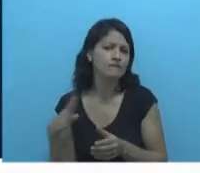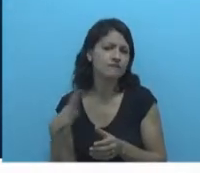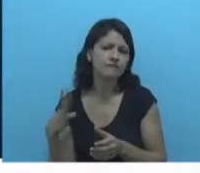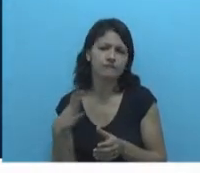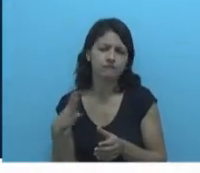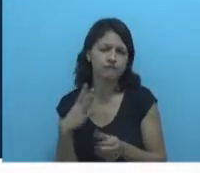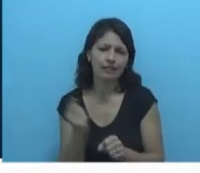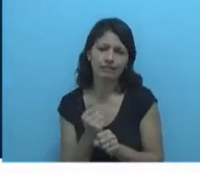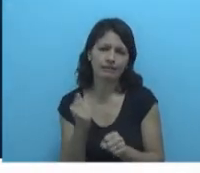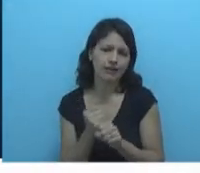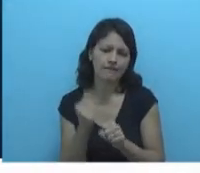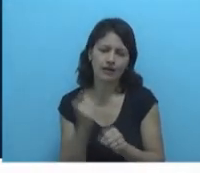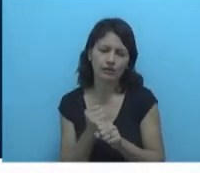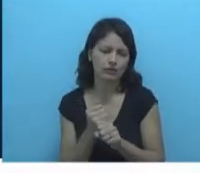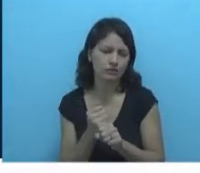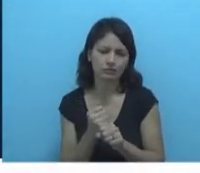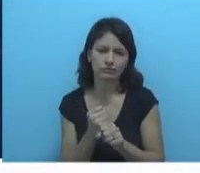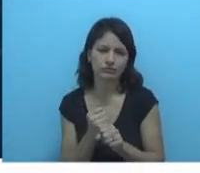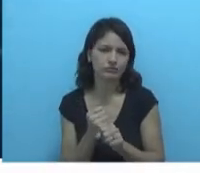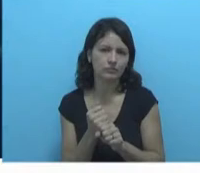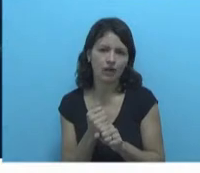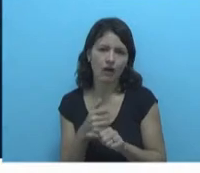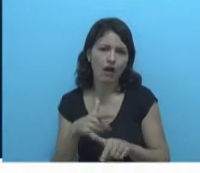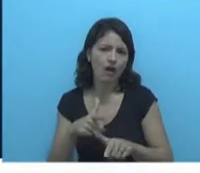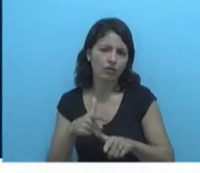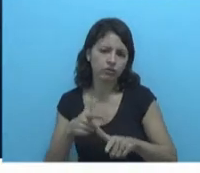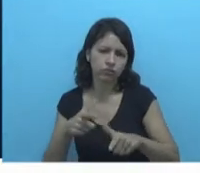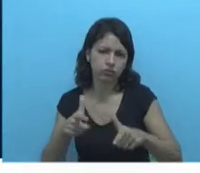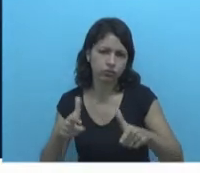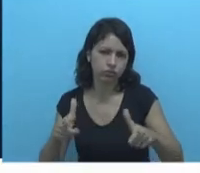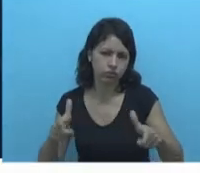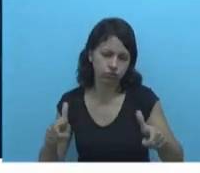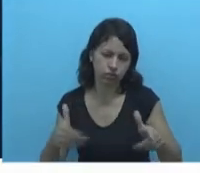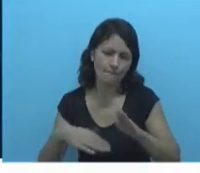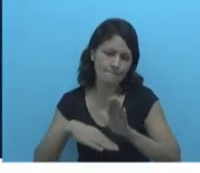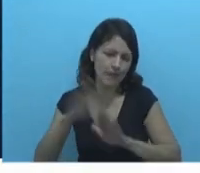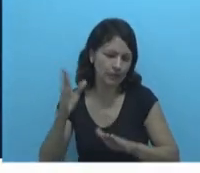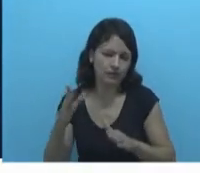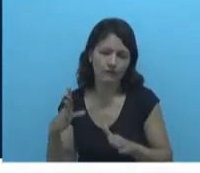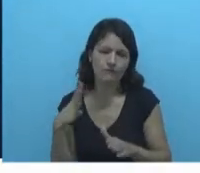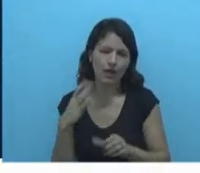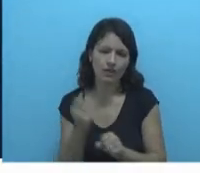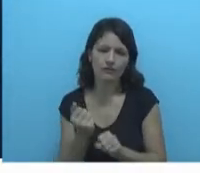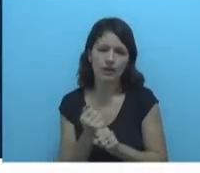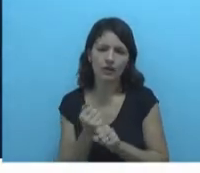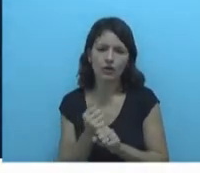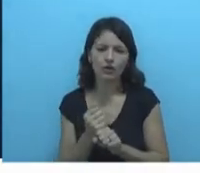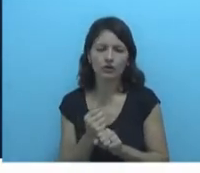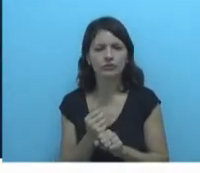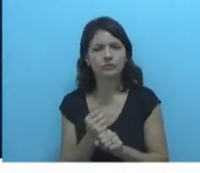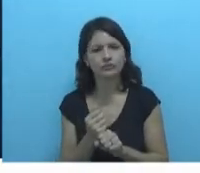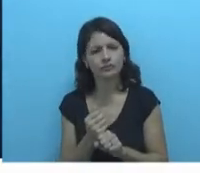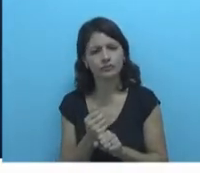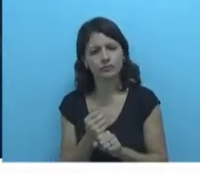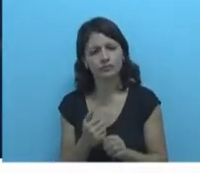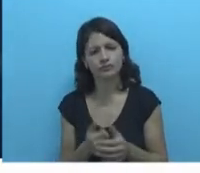profundizado obviamente por el proceso pandémico que estamos atravesando, pero particularmente con